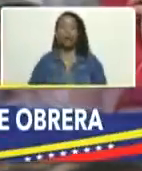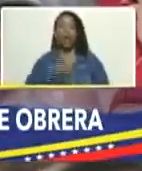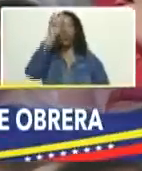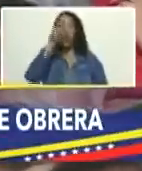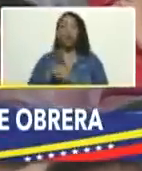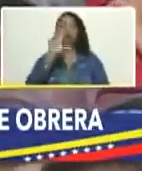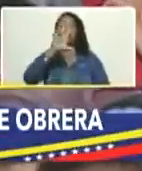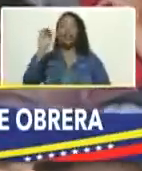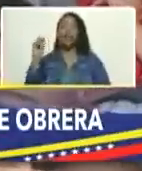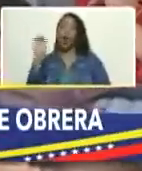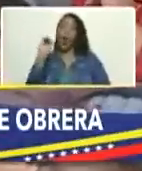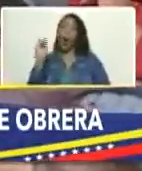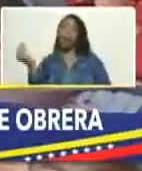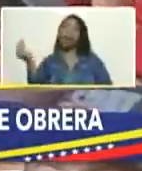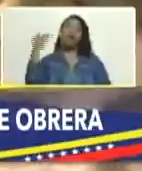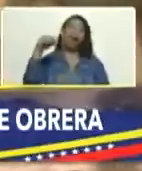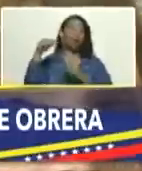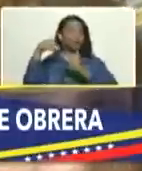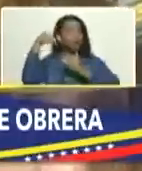2030 o más.